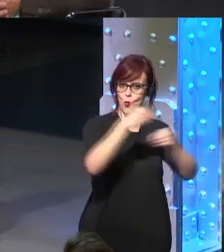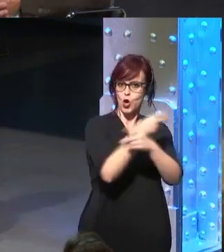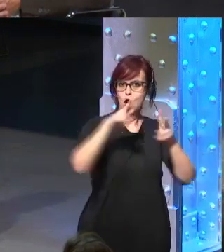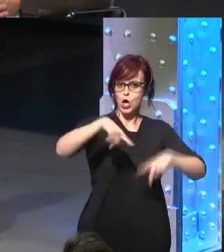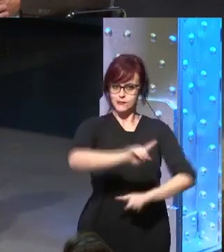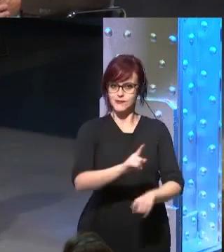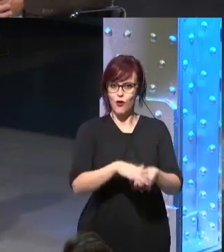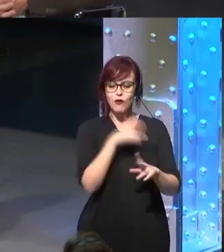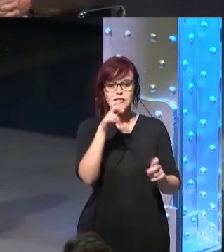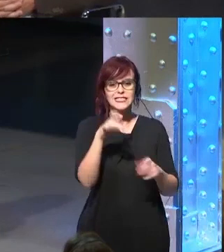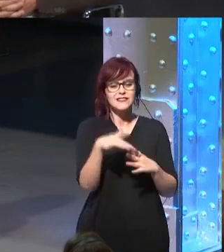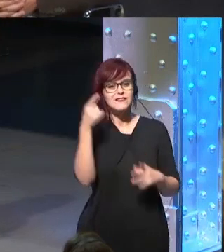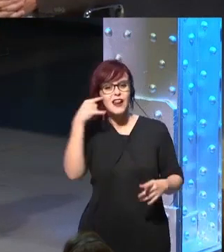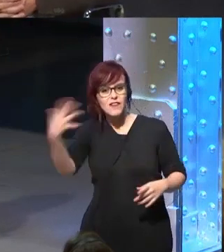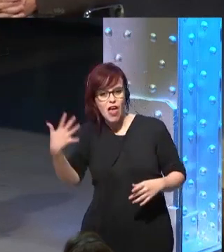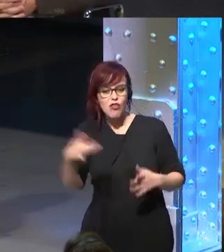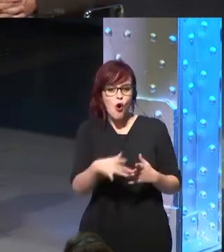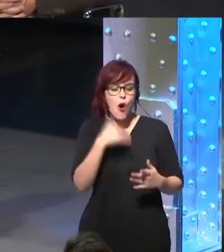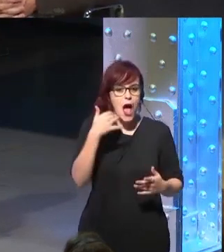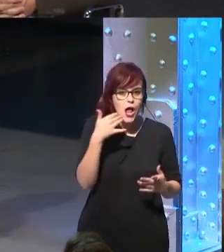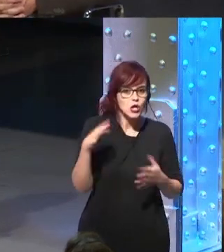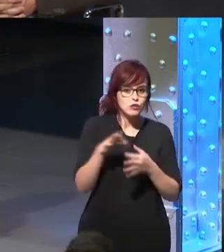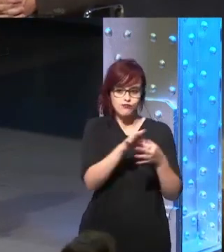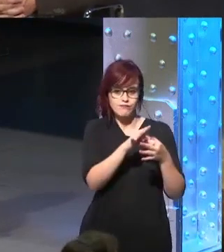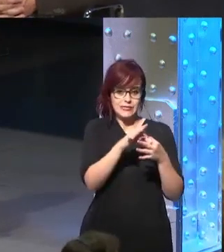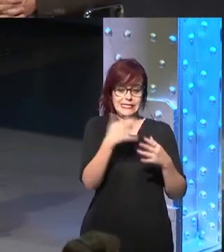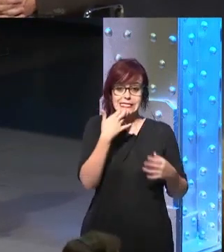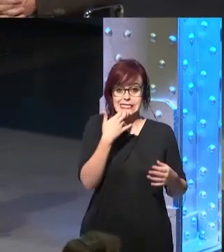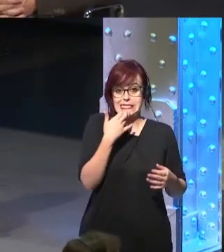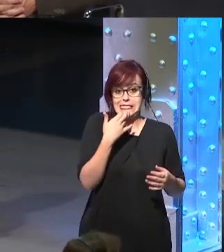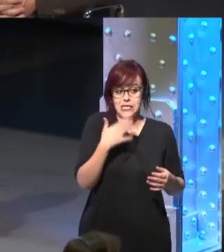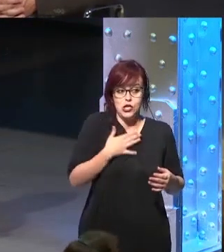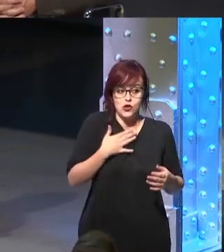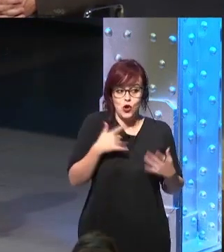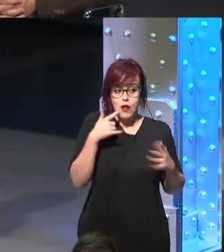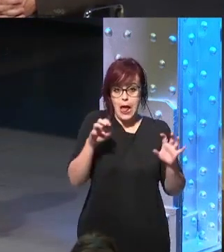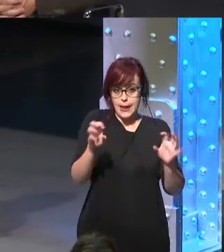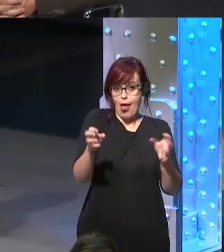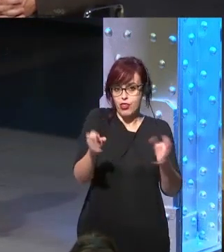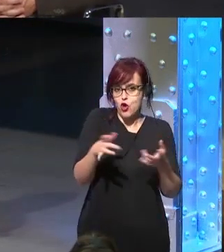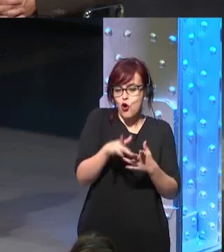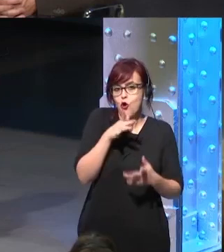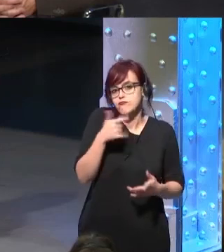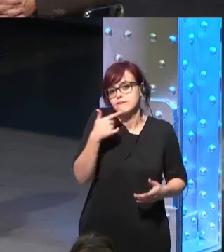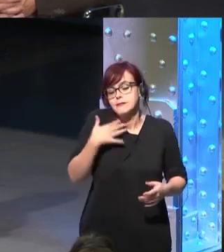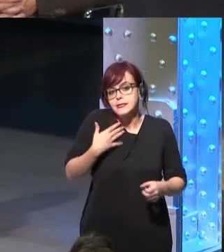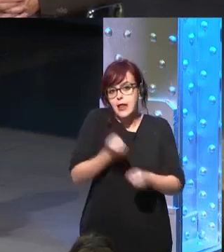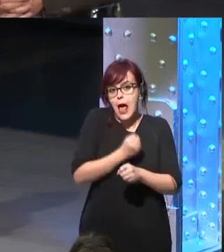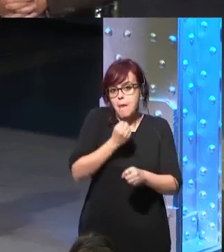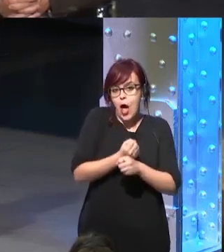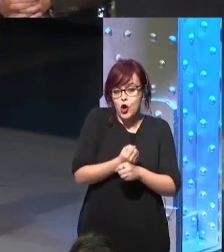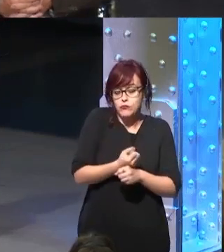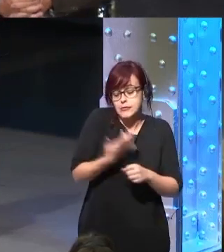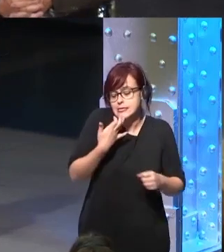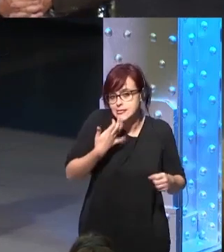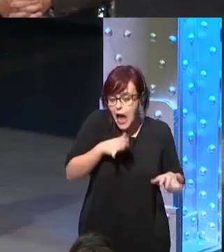el sentido de celebridad, de famoso. Si yo estuviera en la radio por el trabajo si